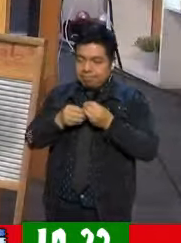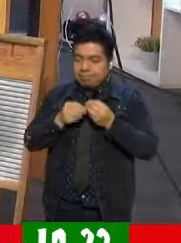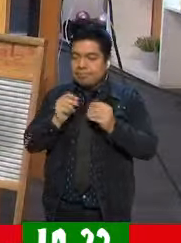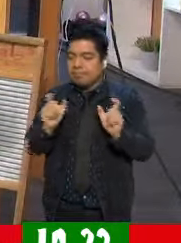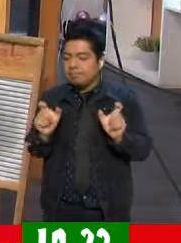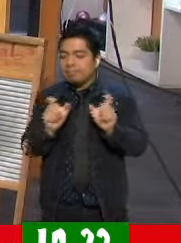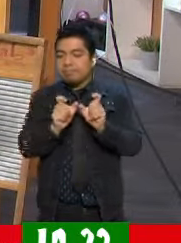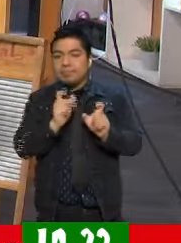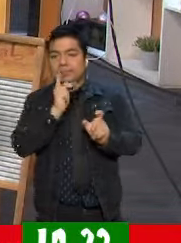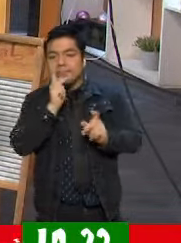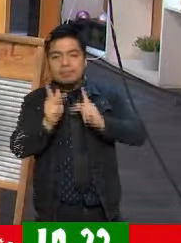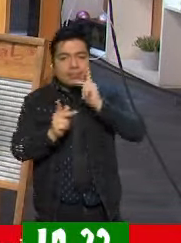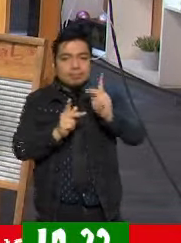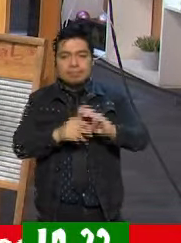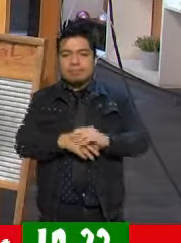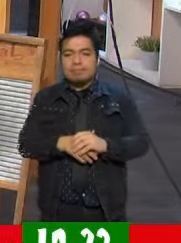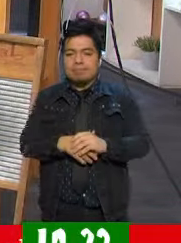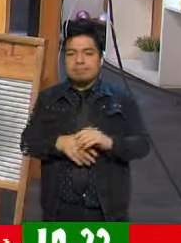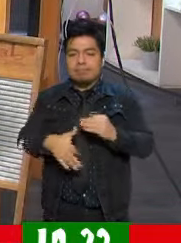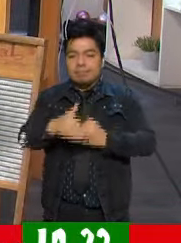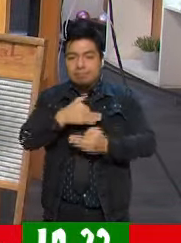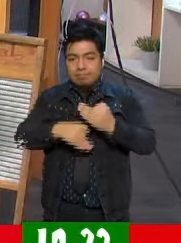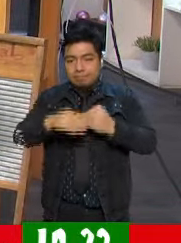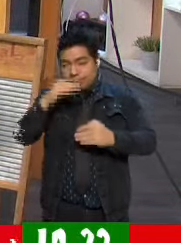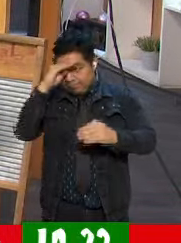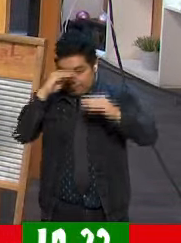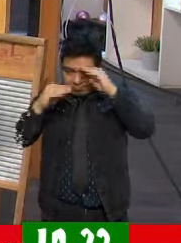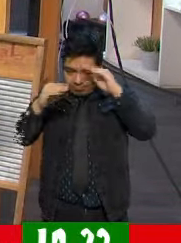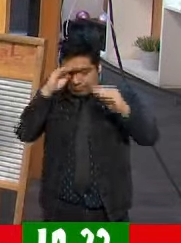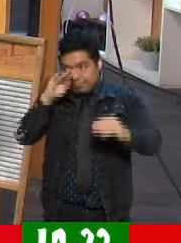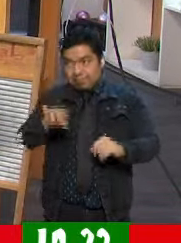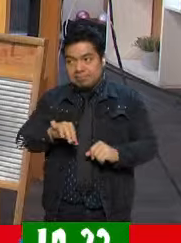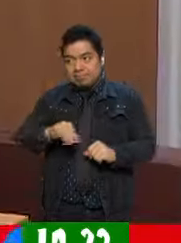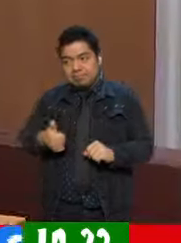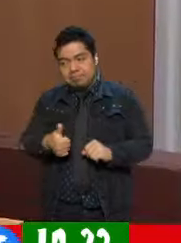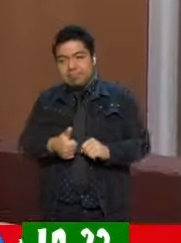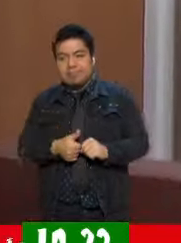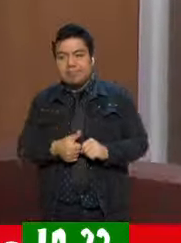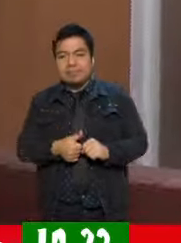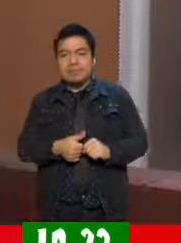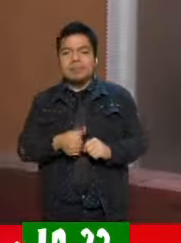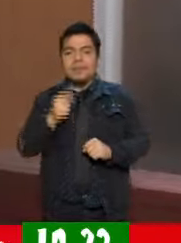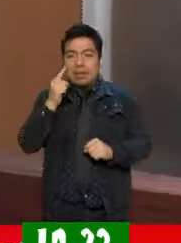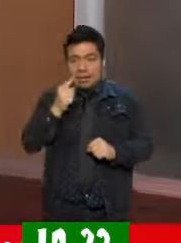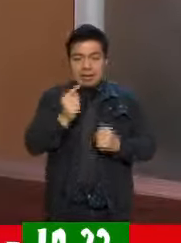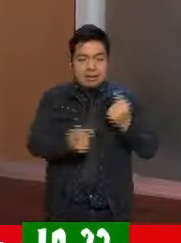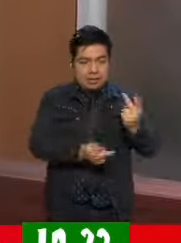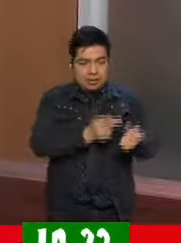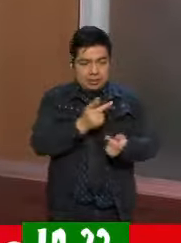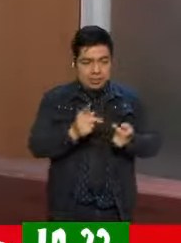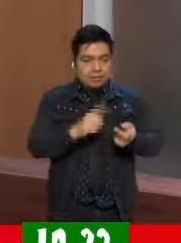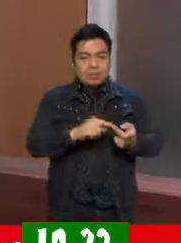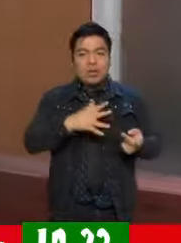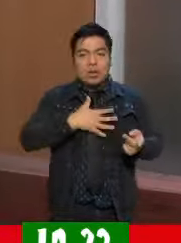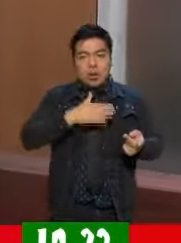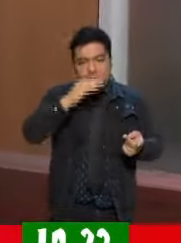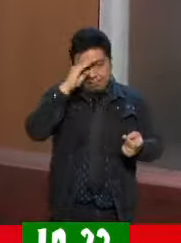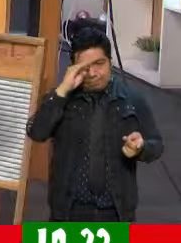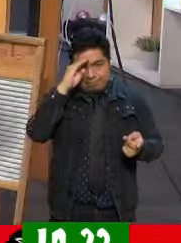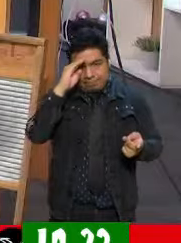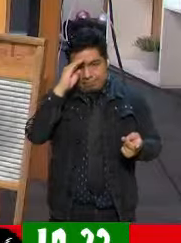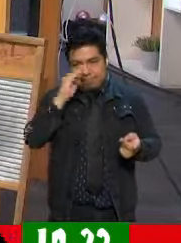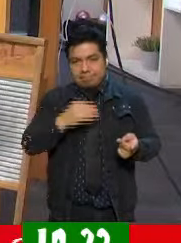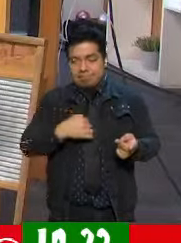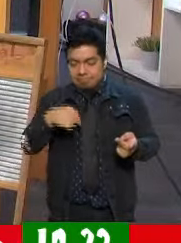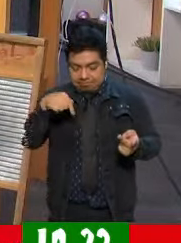hablar. Hubo un error. Ya ve cómo todo mundo pensamos otra cosa. Sí, sí, sí. El sondeo fue de una cosa. Yo pensé que iba a hablar de los nombres